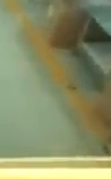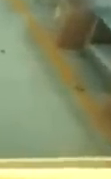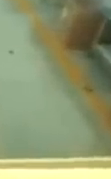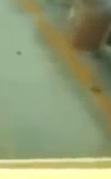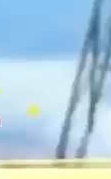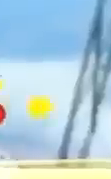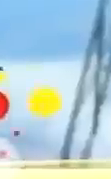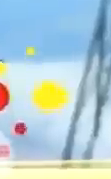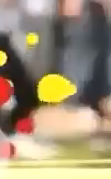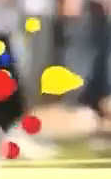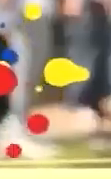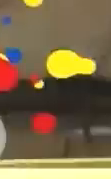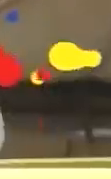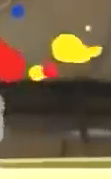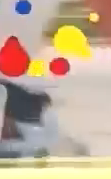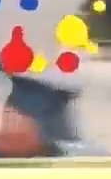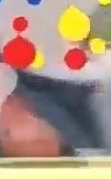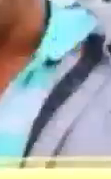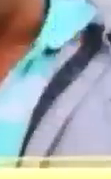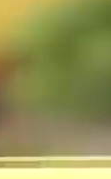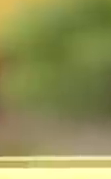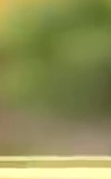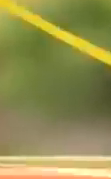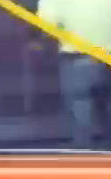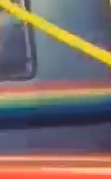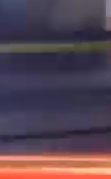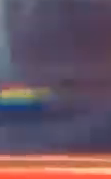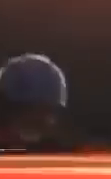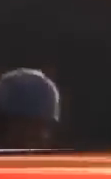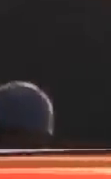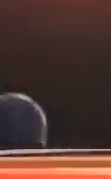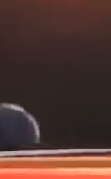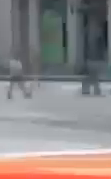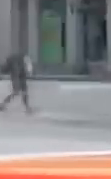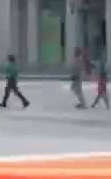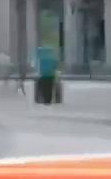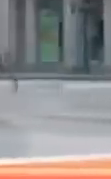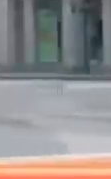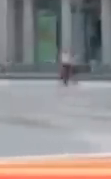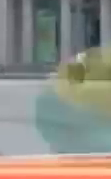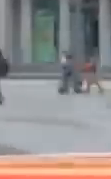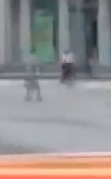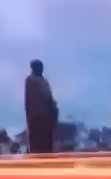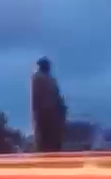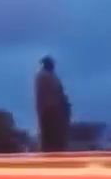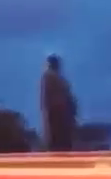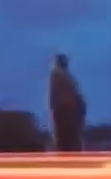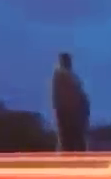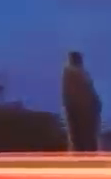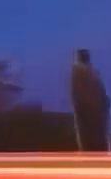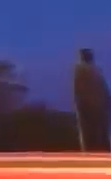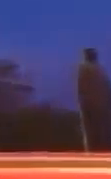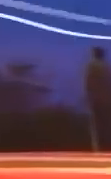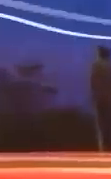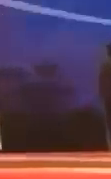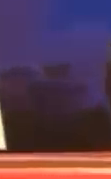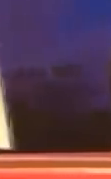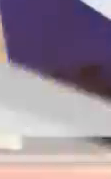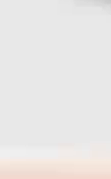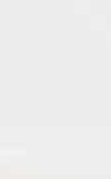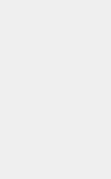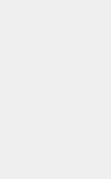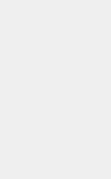Bienvenidos y bienvenidas. A continuación, una transmisión conjunta de radio y televisión por su derecho a